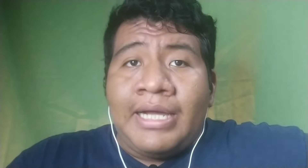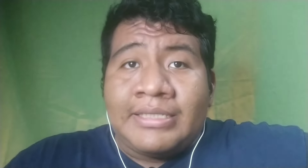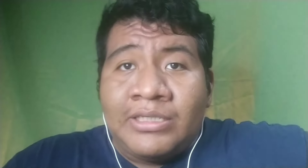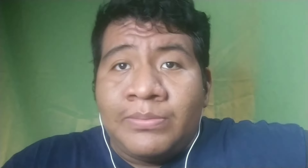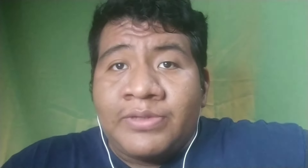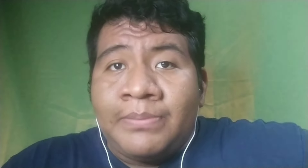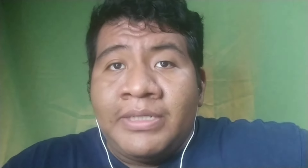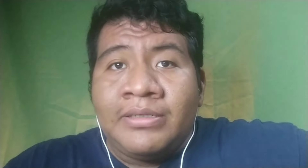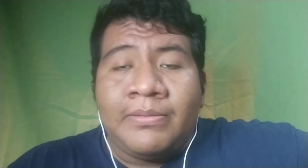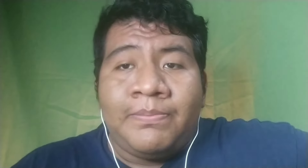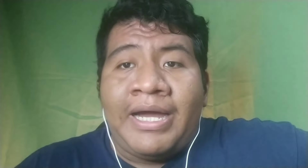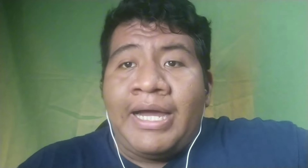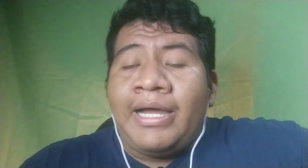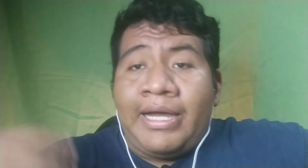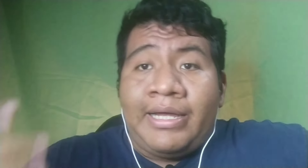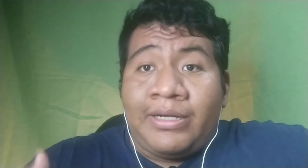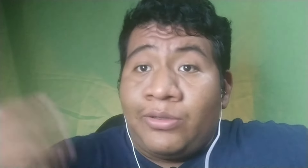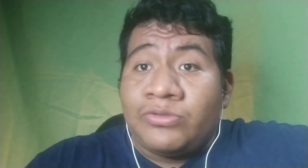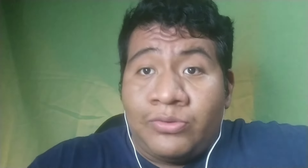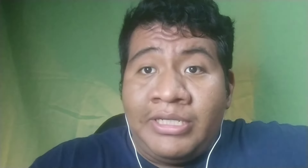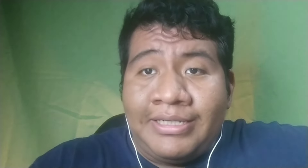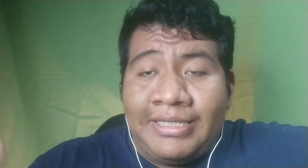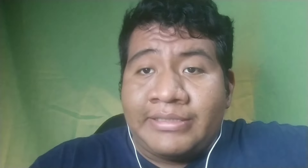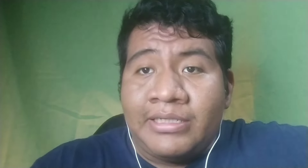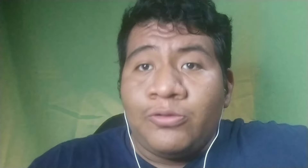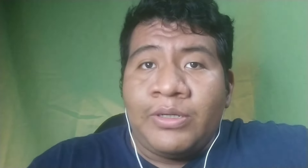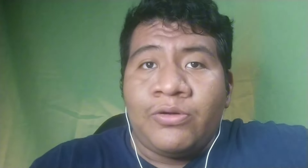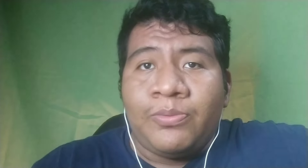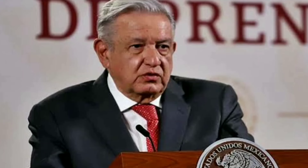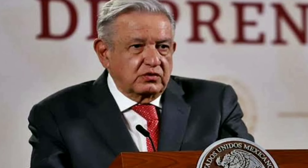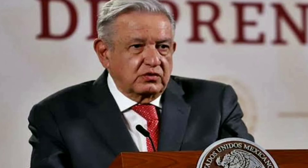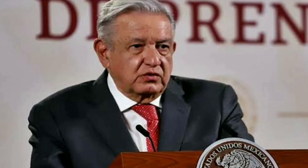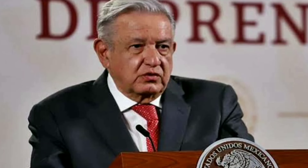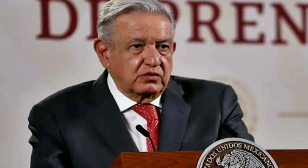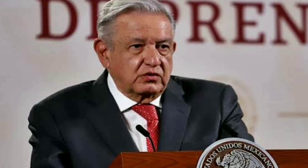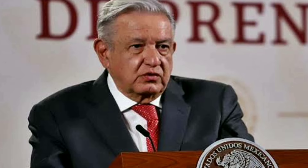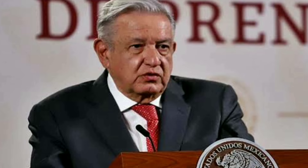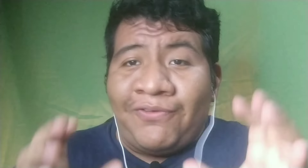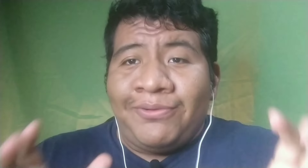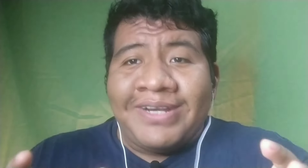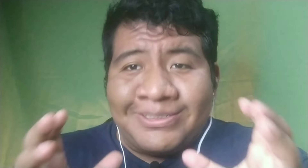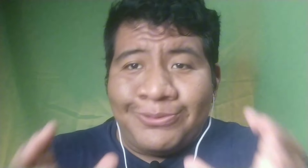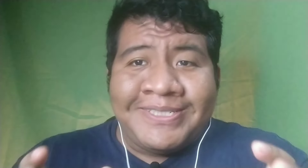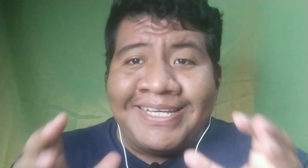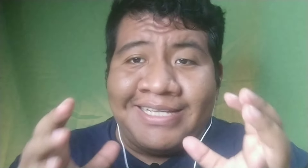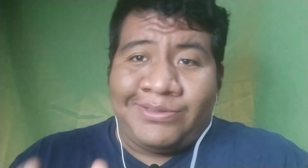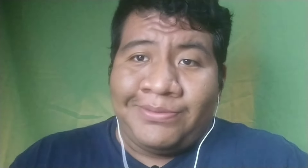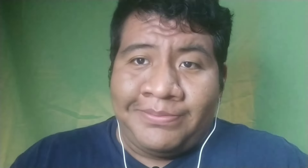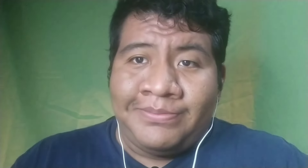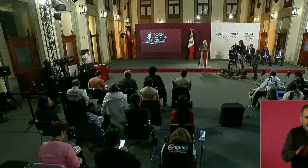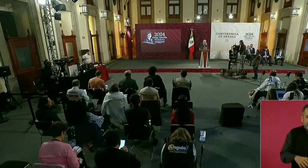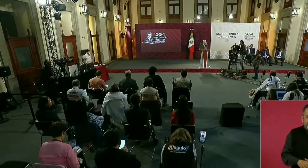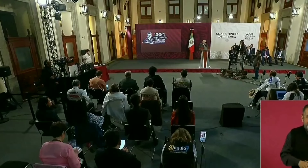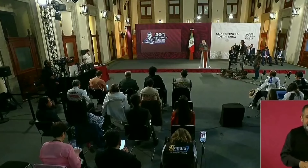democrática, así como también va a reconstruir y hacer un mejor Poder Judicial. Por favor, escuche